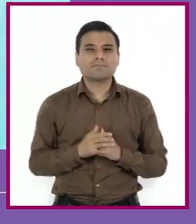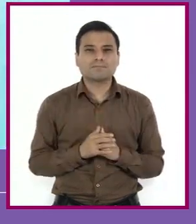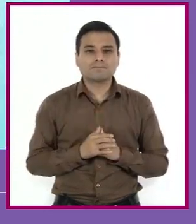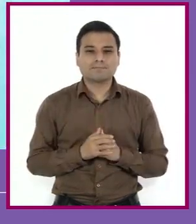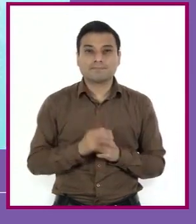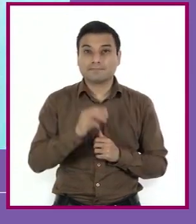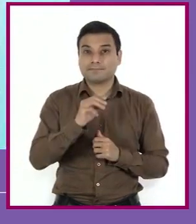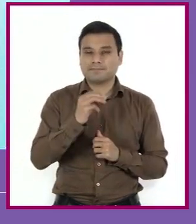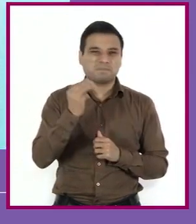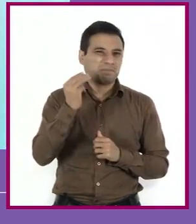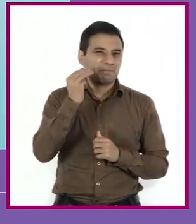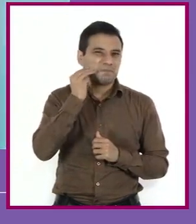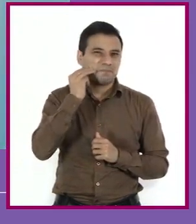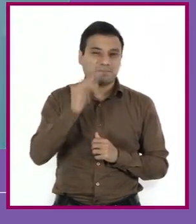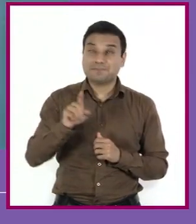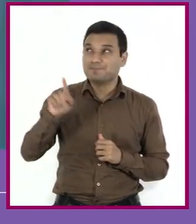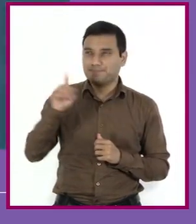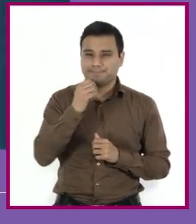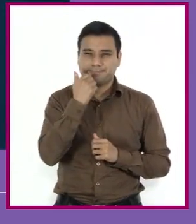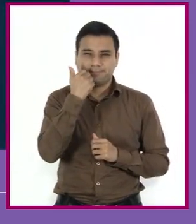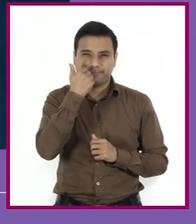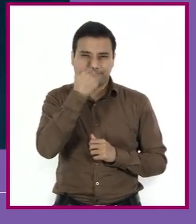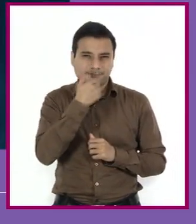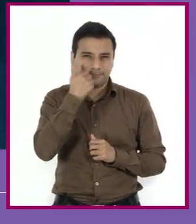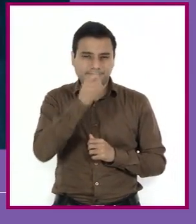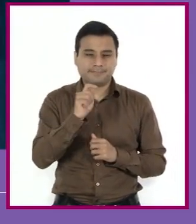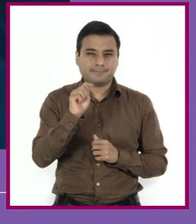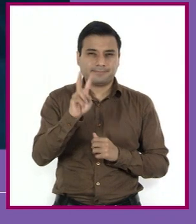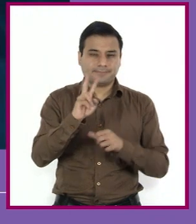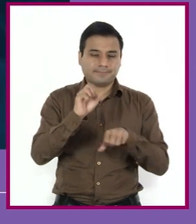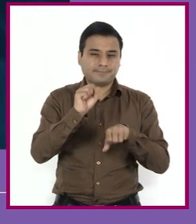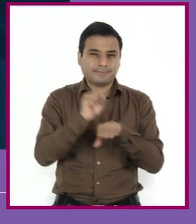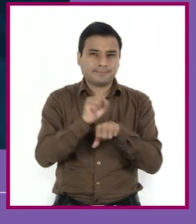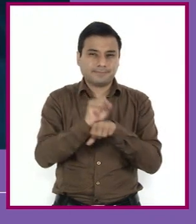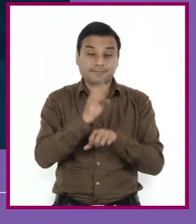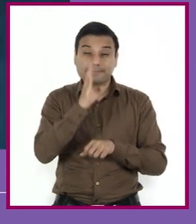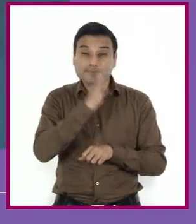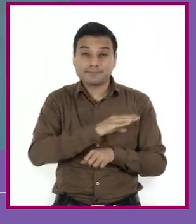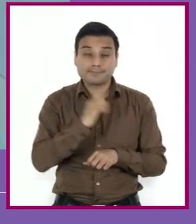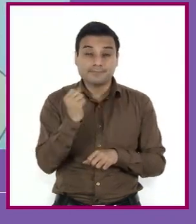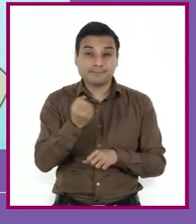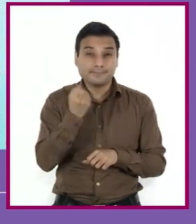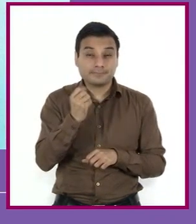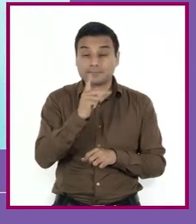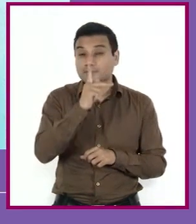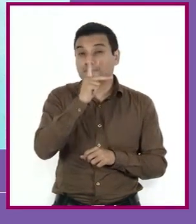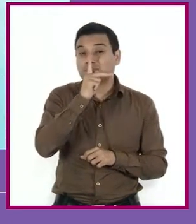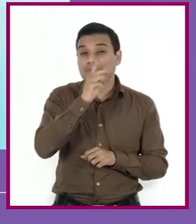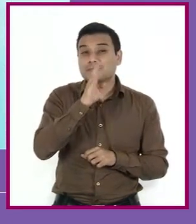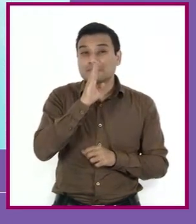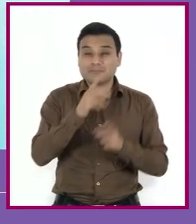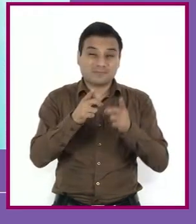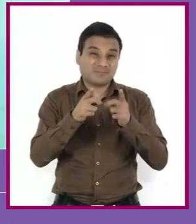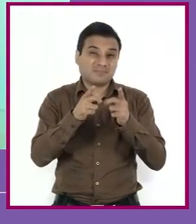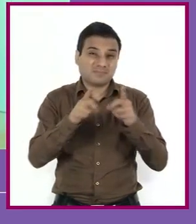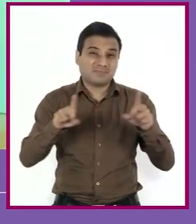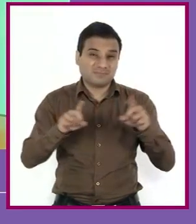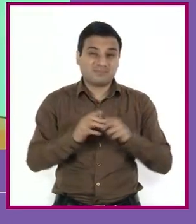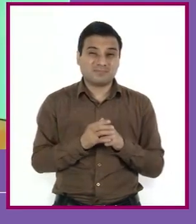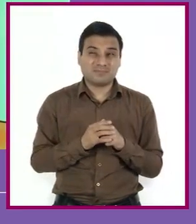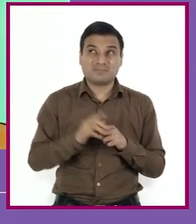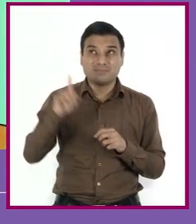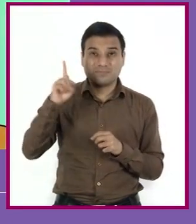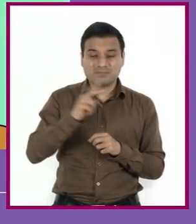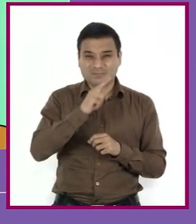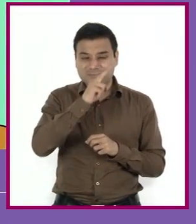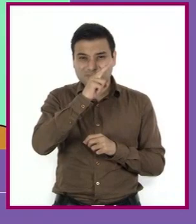Miguel es un alumno de telesecundaria. Desafortunadamente, sus padres se están divorciando. Está preocupado porque el